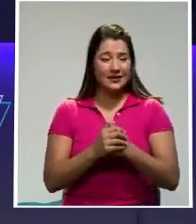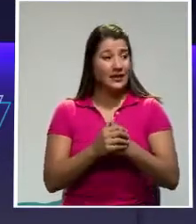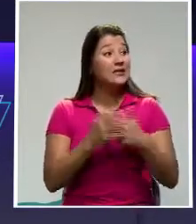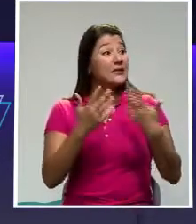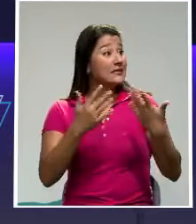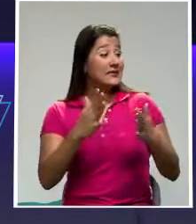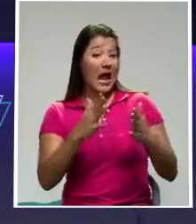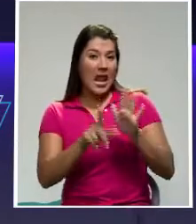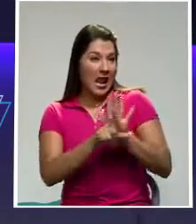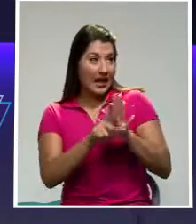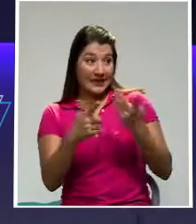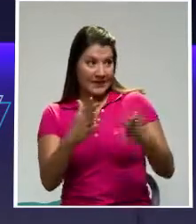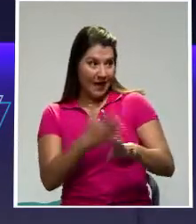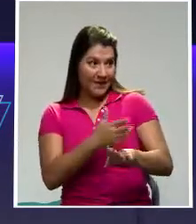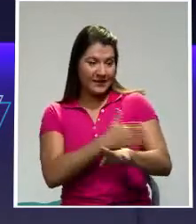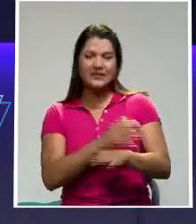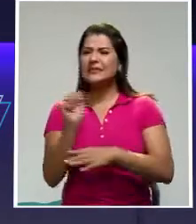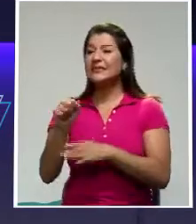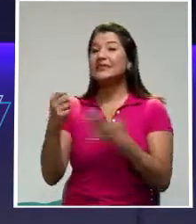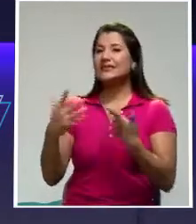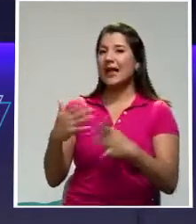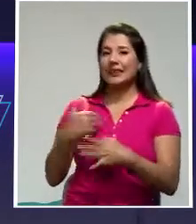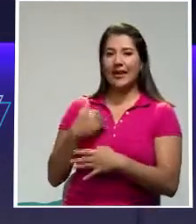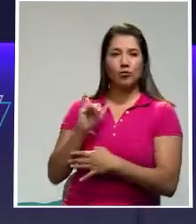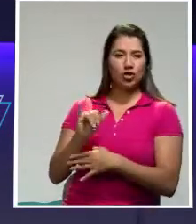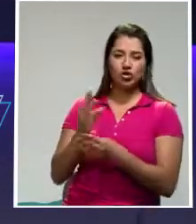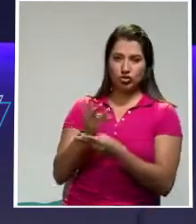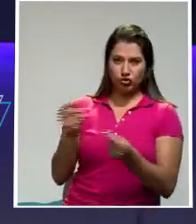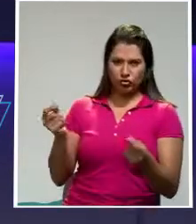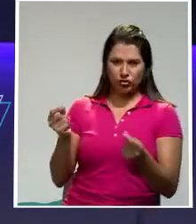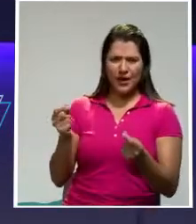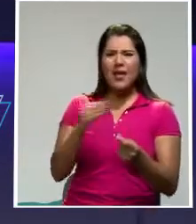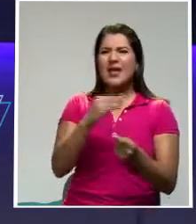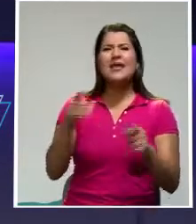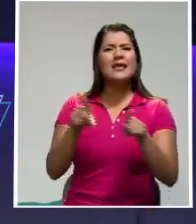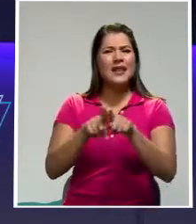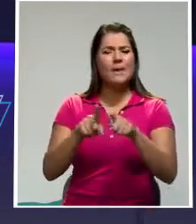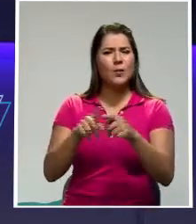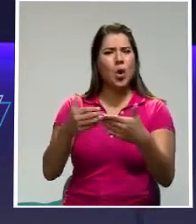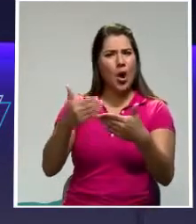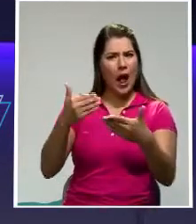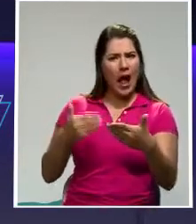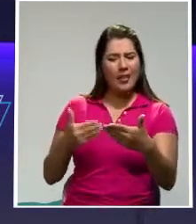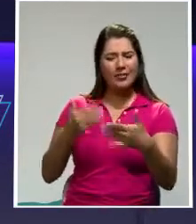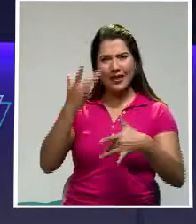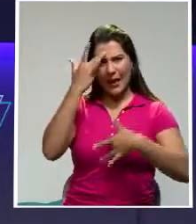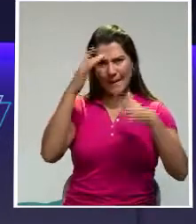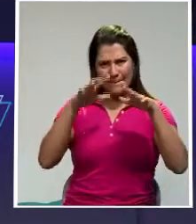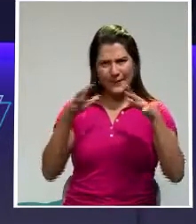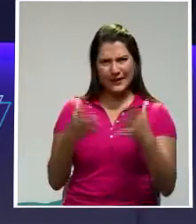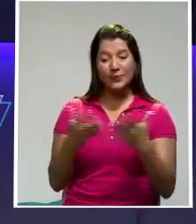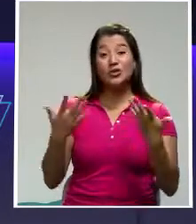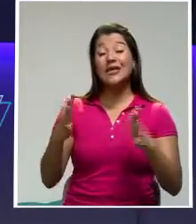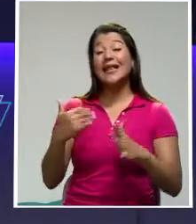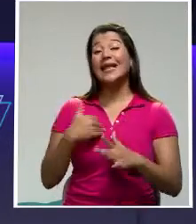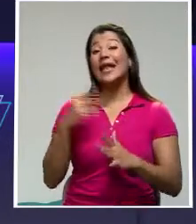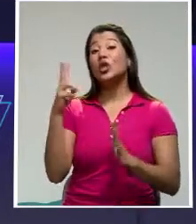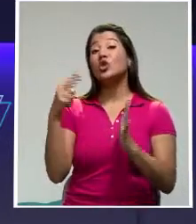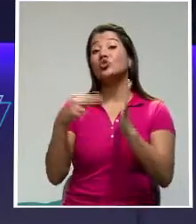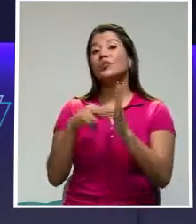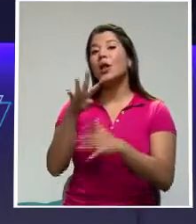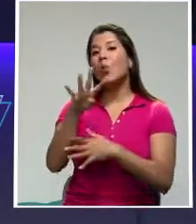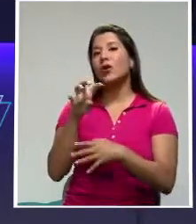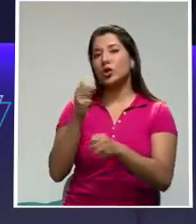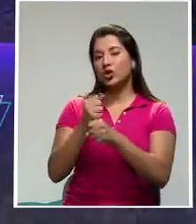la tenían avanzada. Sí, ya eso estaba resuelto. Y de hecho, antes de la pandemia ya teníamos 2.400 funcionarios en